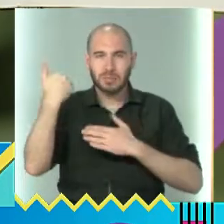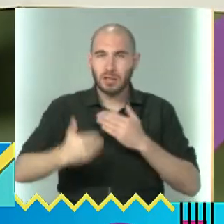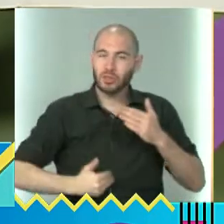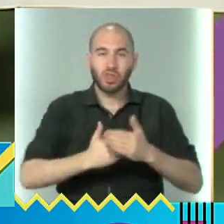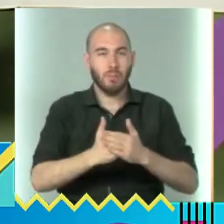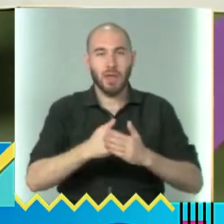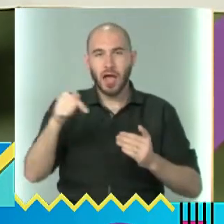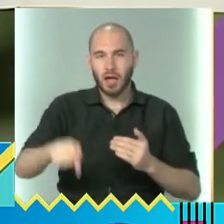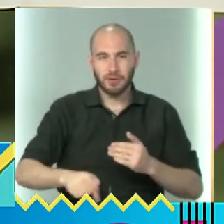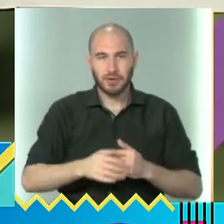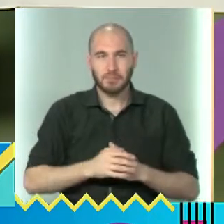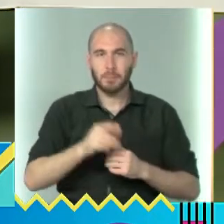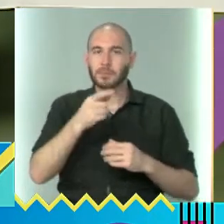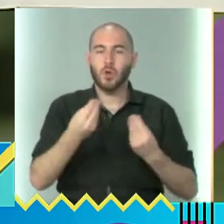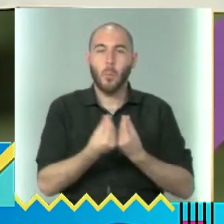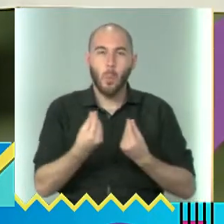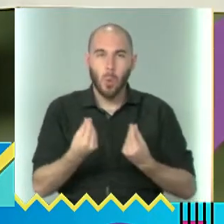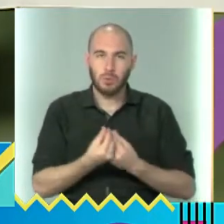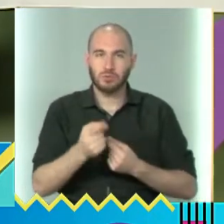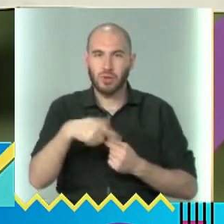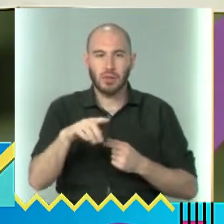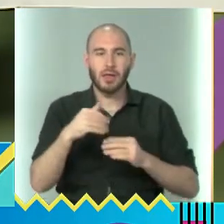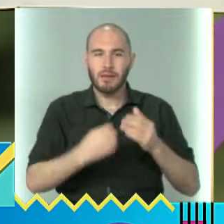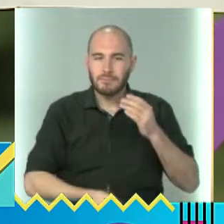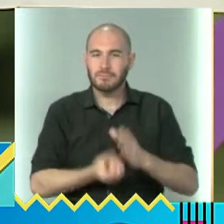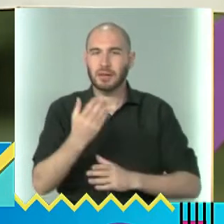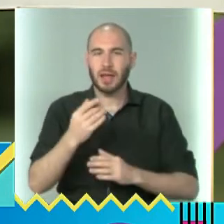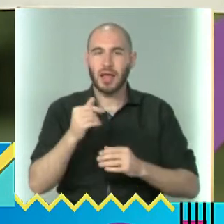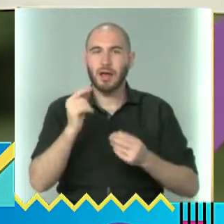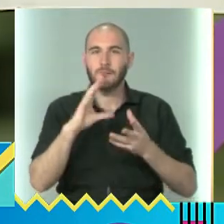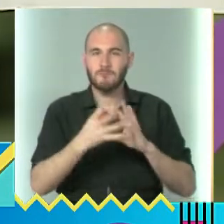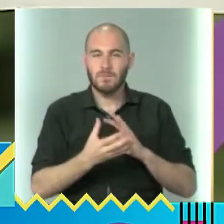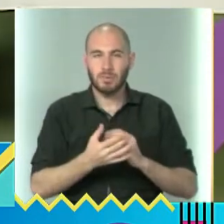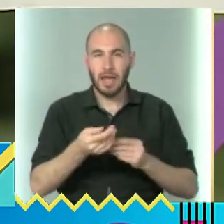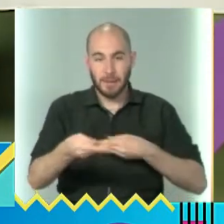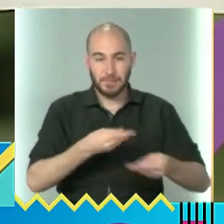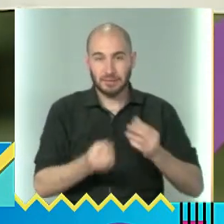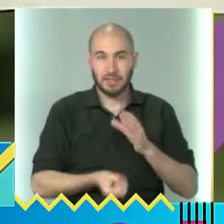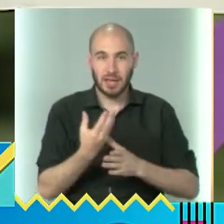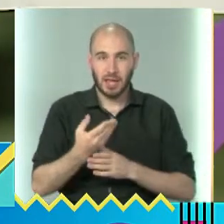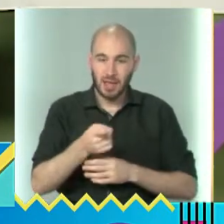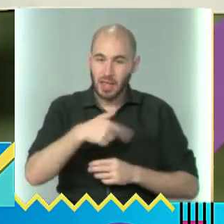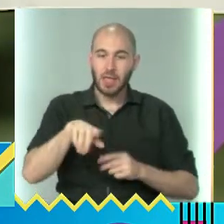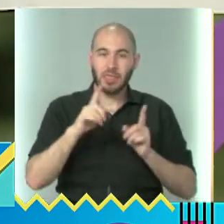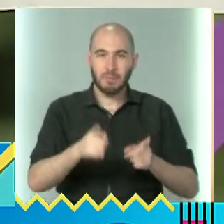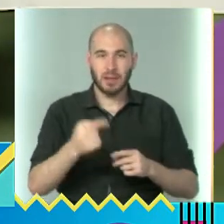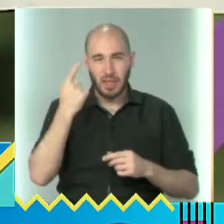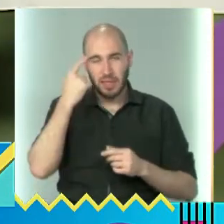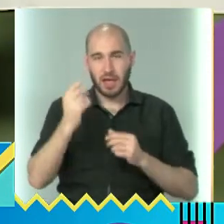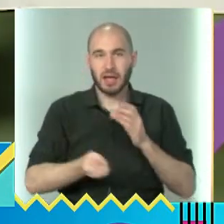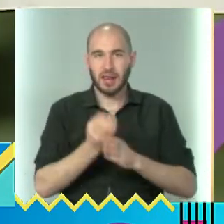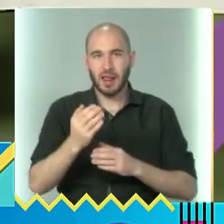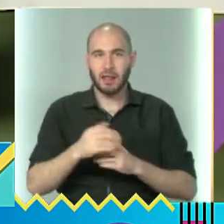ya existe, que muchas personas que han creado y que han estado en la creación de este tipo de empresas, ellos mismos se definen como los creadores de